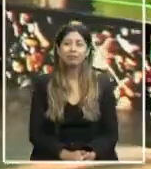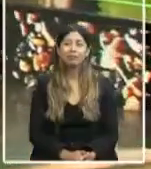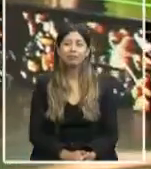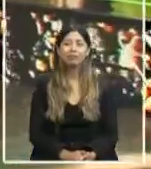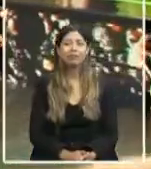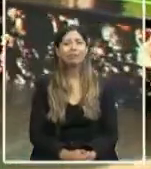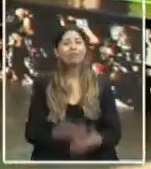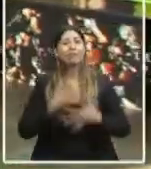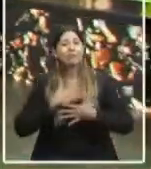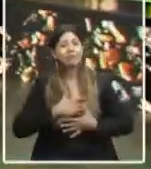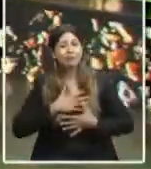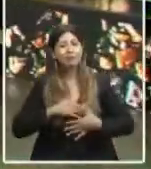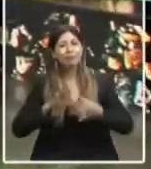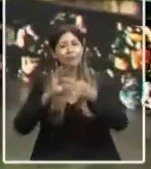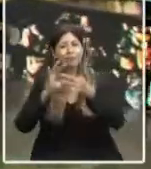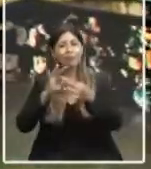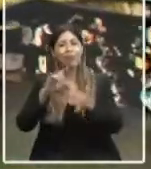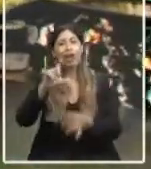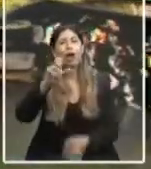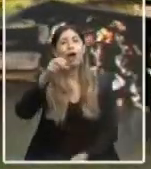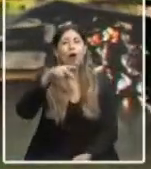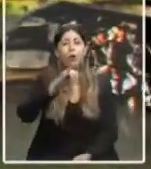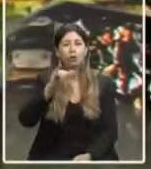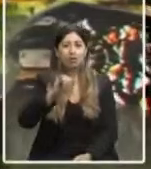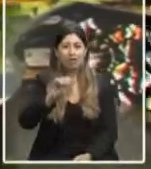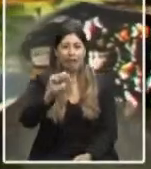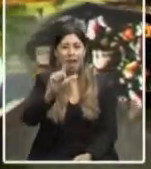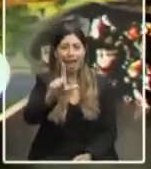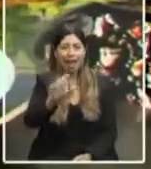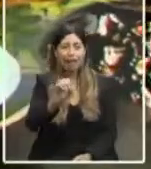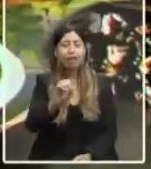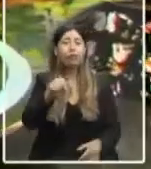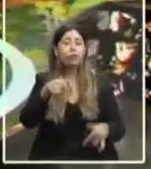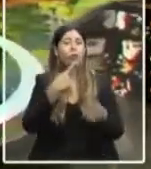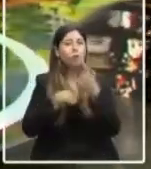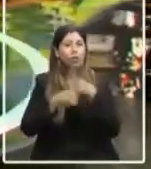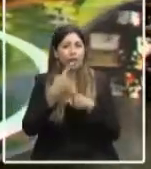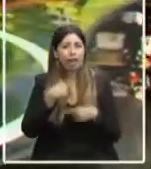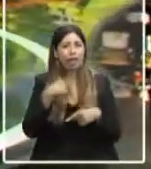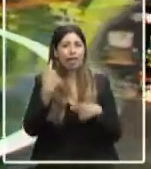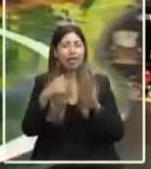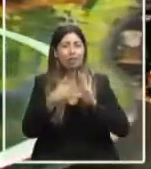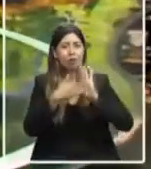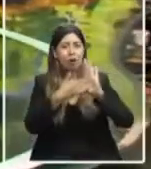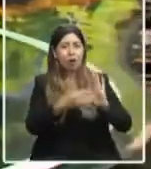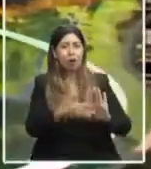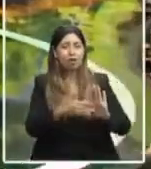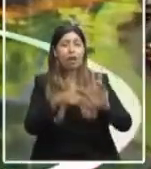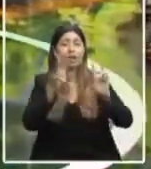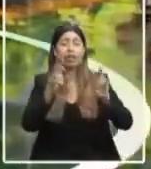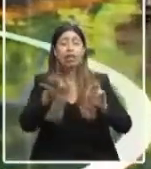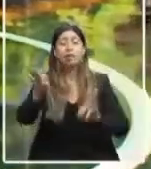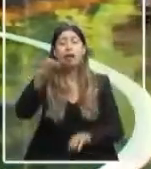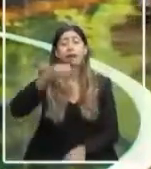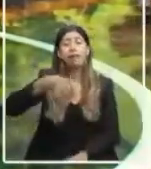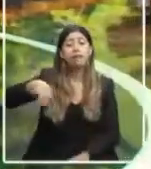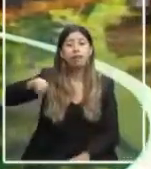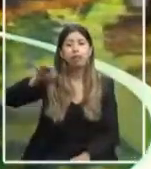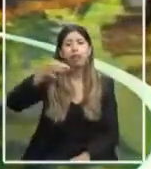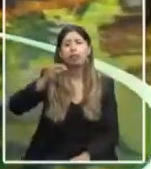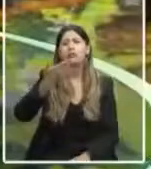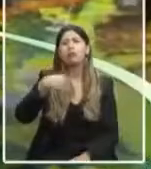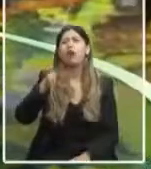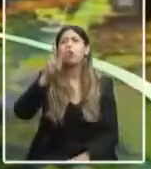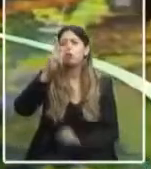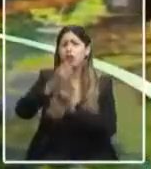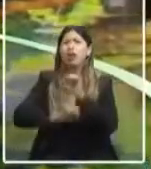Bueno, le queremos agradecer a Gonzalo por esta interesante exposición sobre un virus que ya llevamos